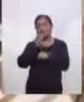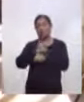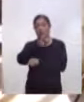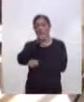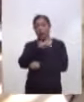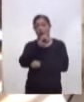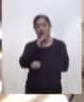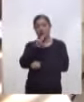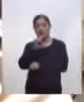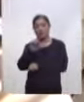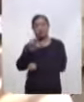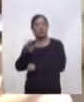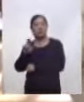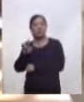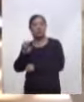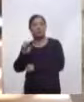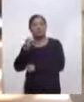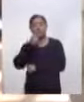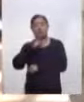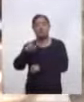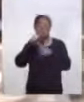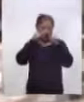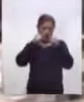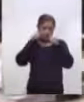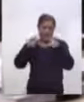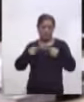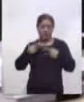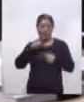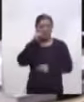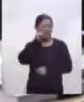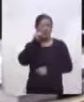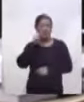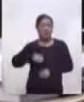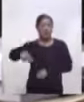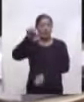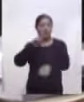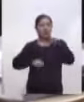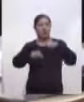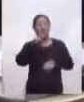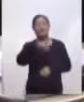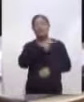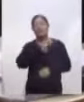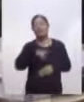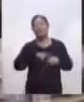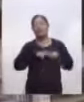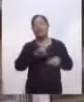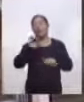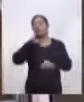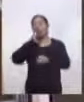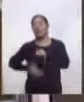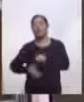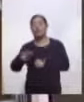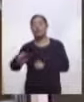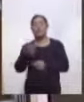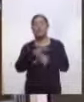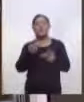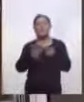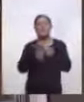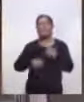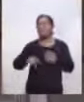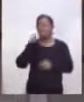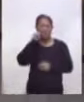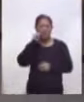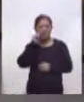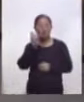que la preparatoria abierta atiende a personas sin importar su edad. Pueden continuar o concluir su instrucción media superior en cualquier época del